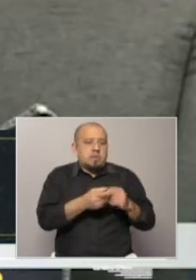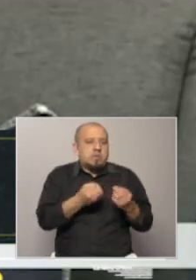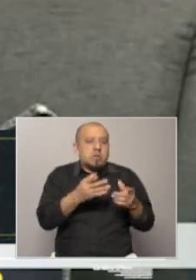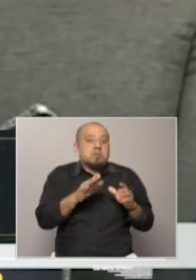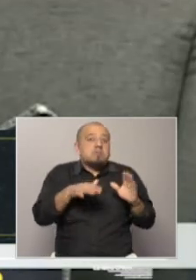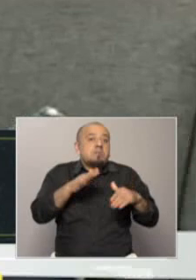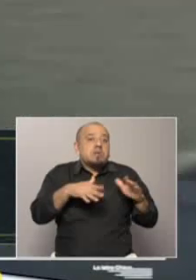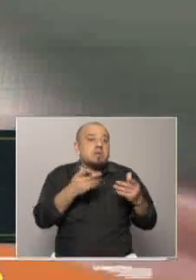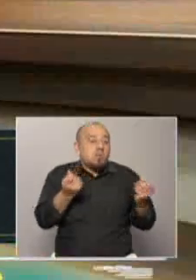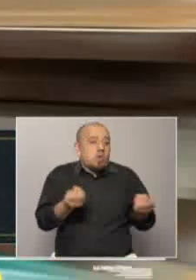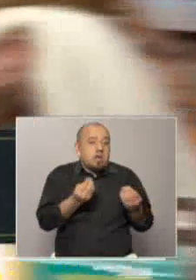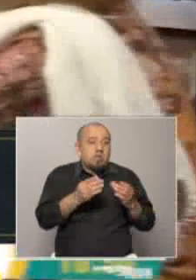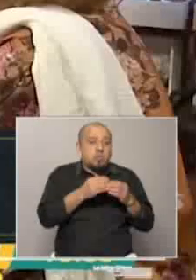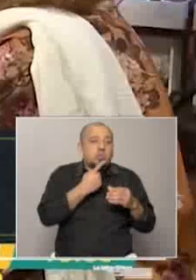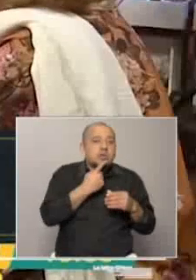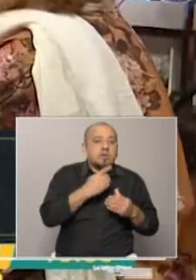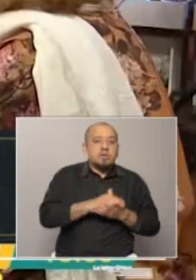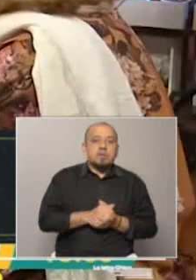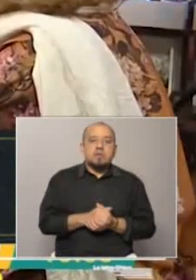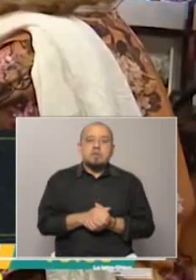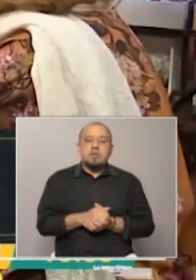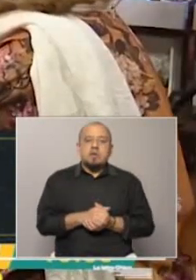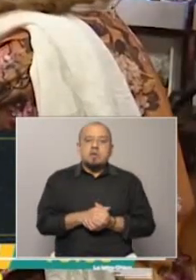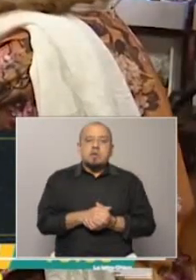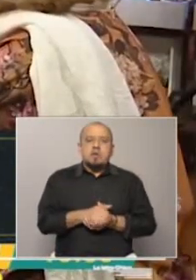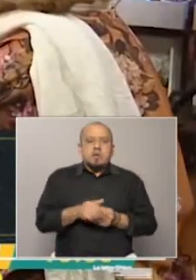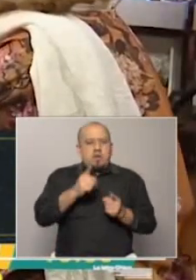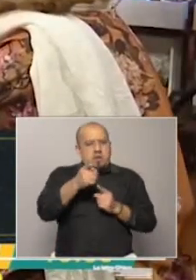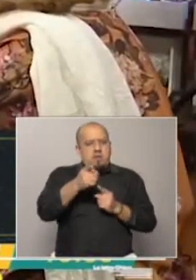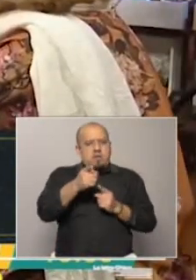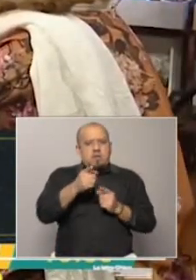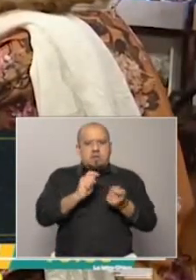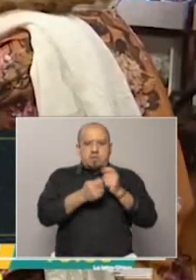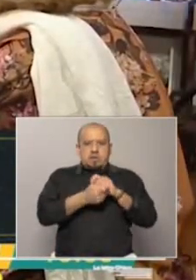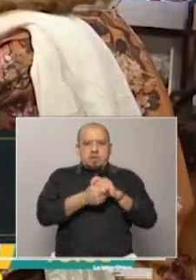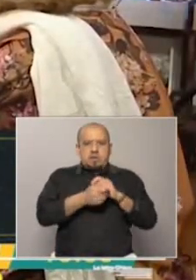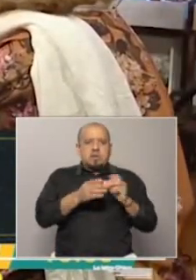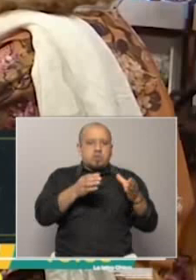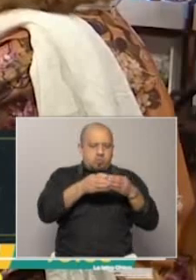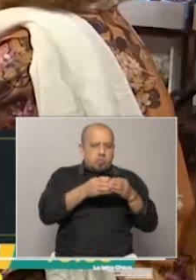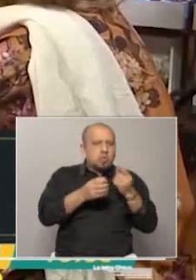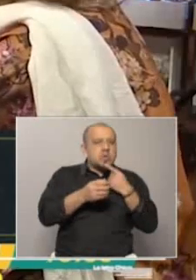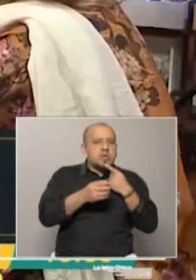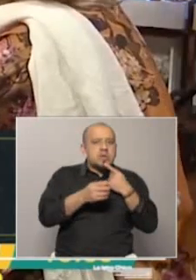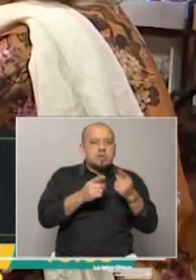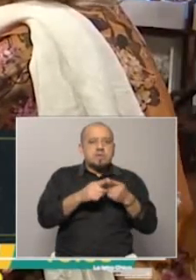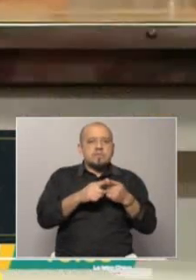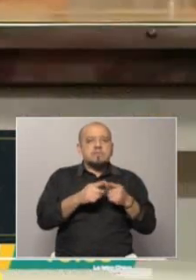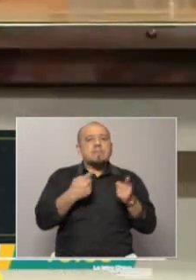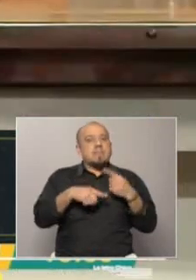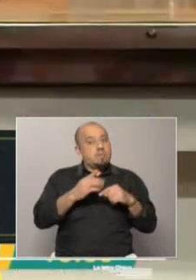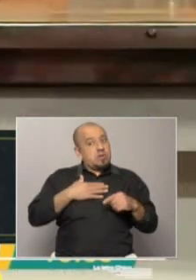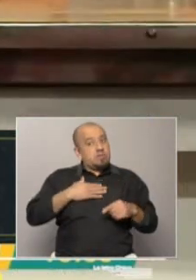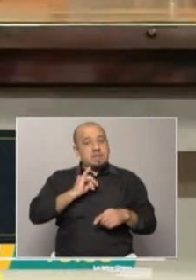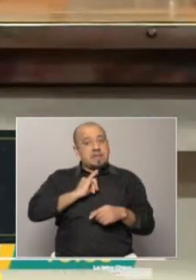en el partido en que se milite. Glenda, has cambiado mucho, no solo de partido, ¿no? Sí, pero no cambié de principios.